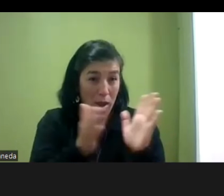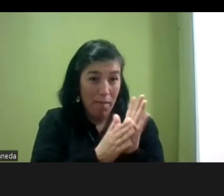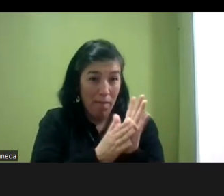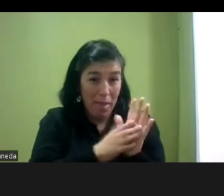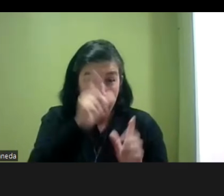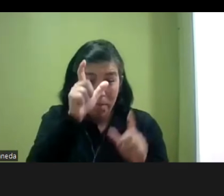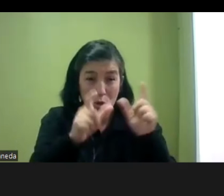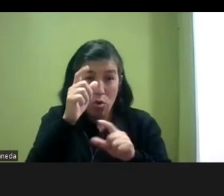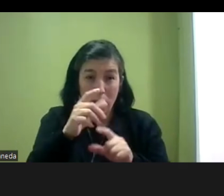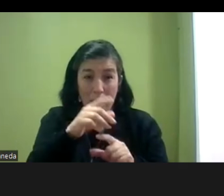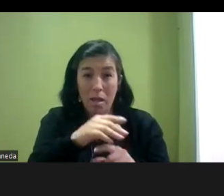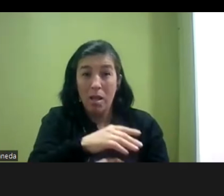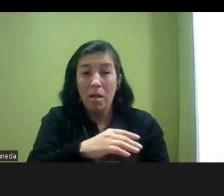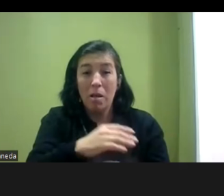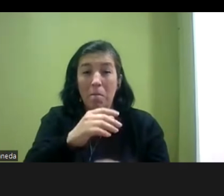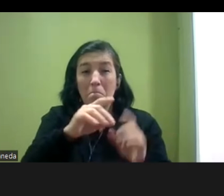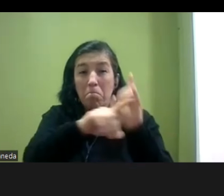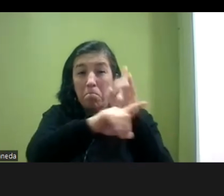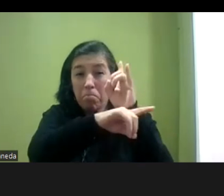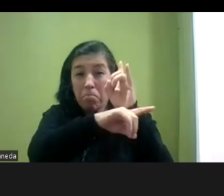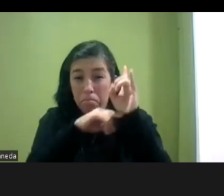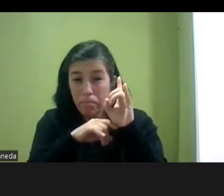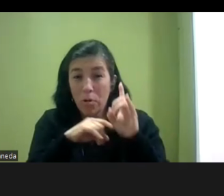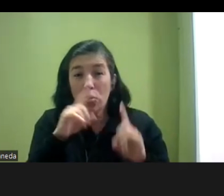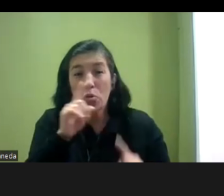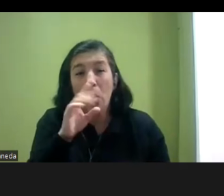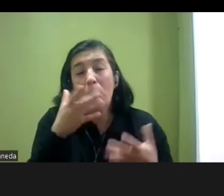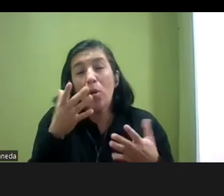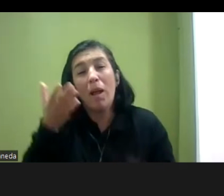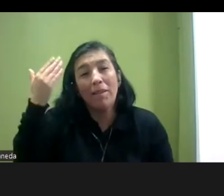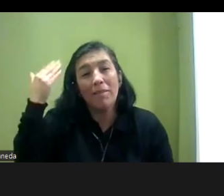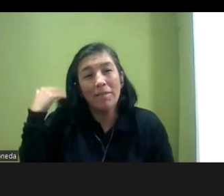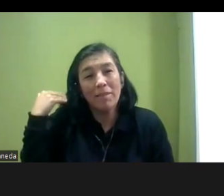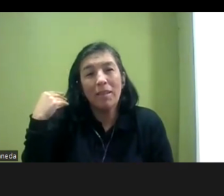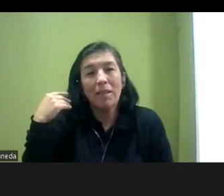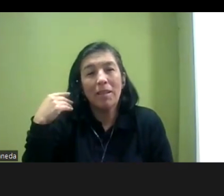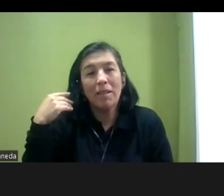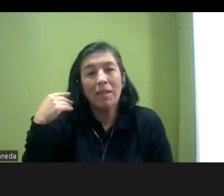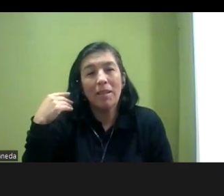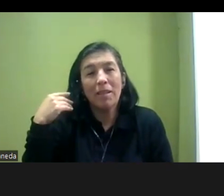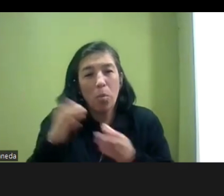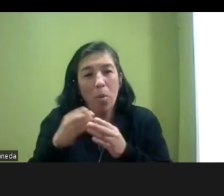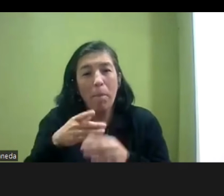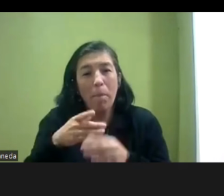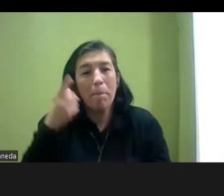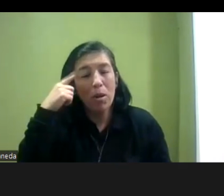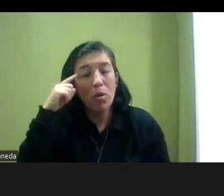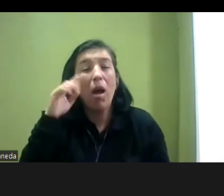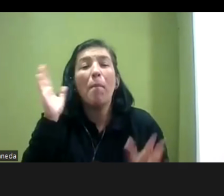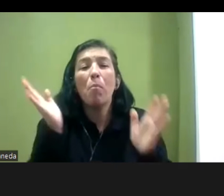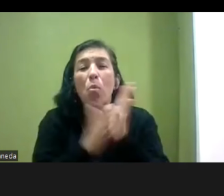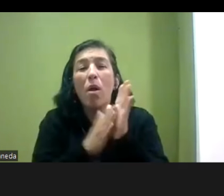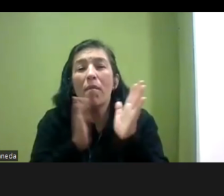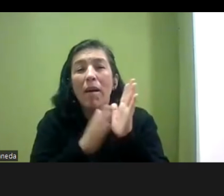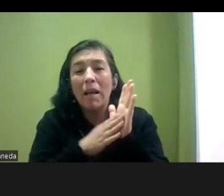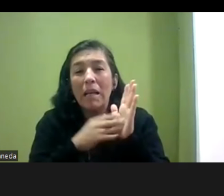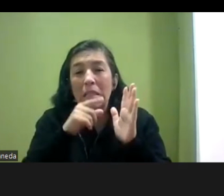humanos? Tal vez no como los moches ni incas, pero ¿hay registros de ello en lo que ahora es